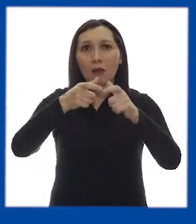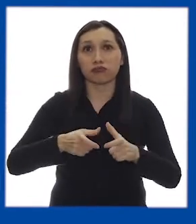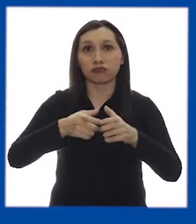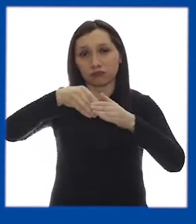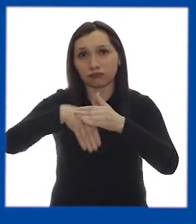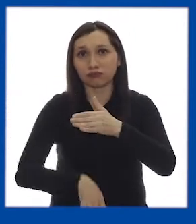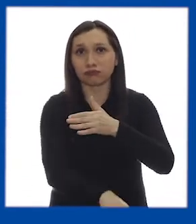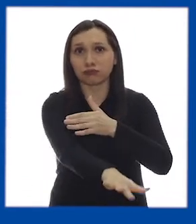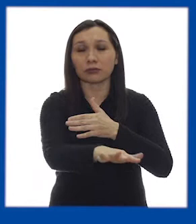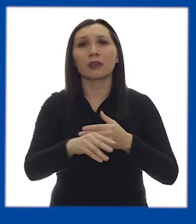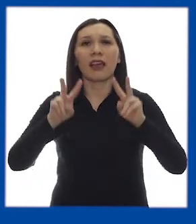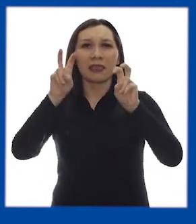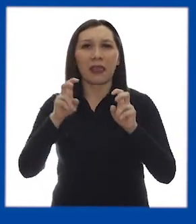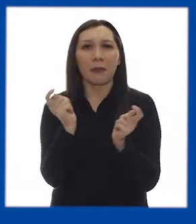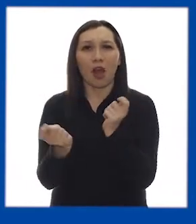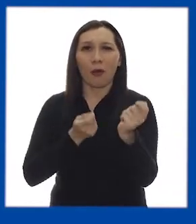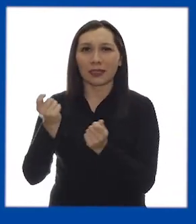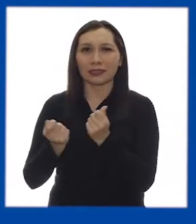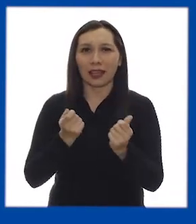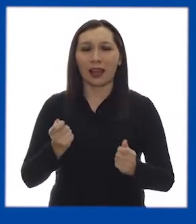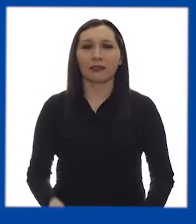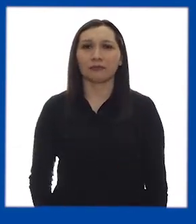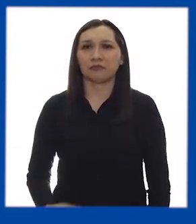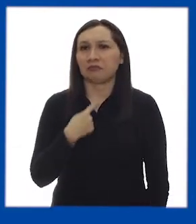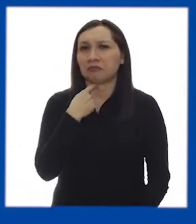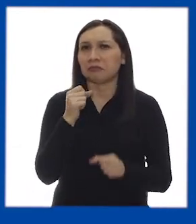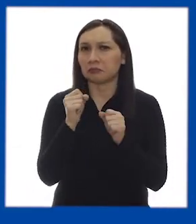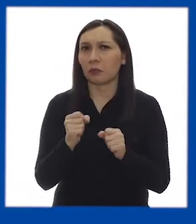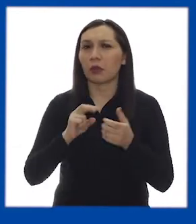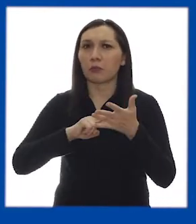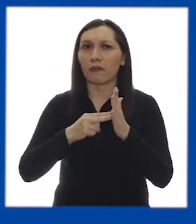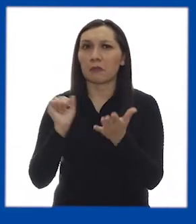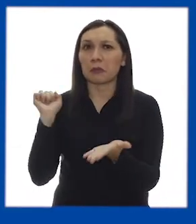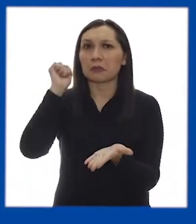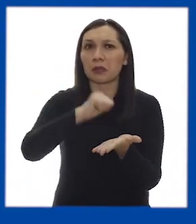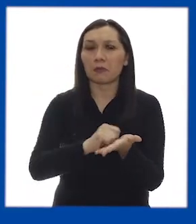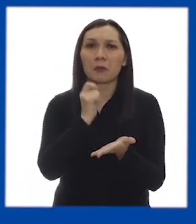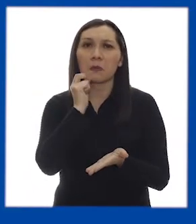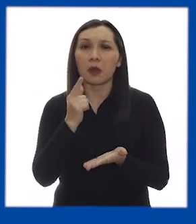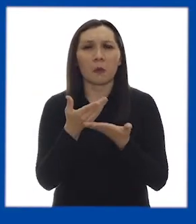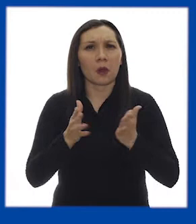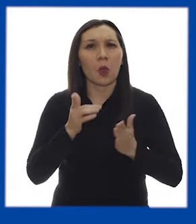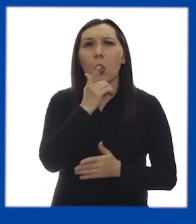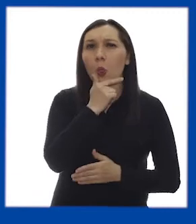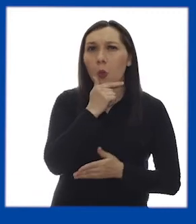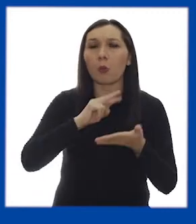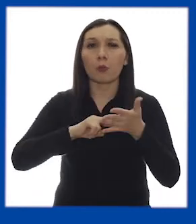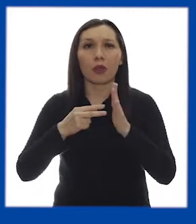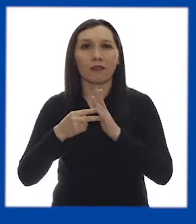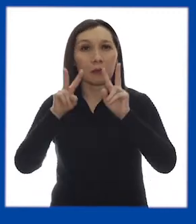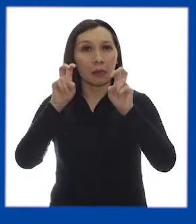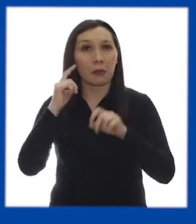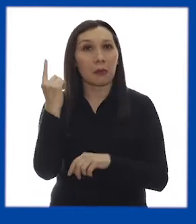alcantarillado, asuntos comerciales. ¿Qué podría ser una causal de reclamo? Cualquier duda o problema de